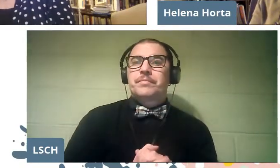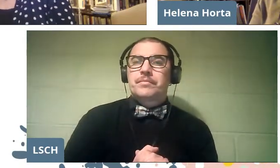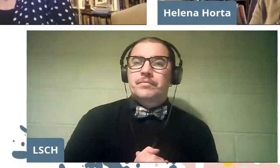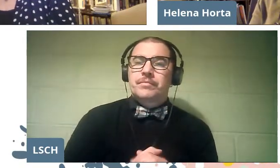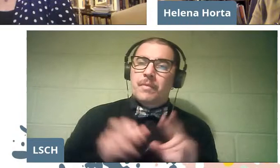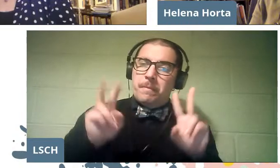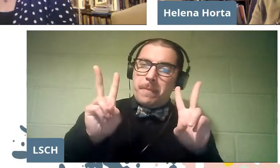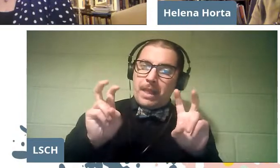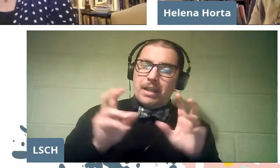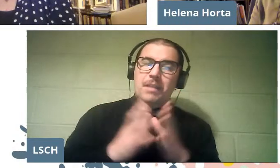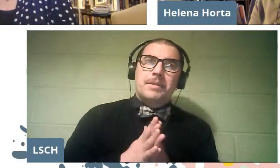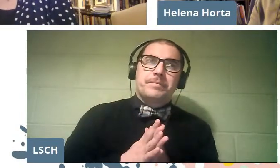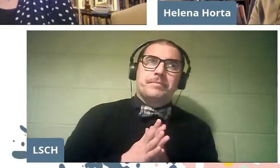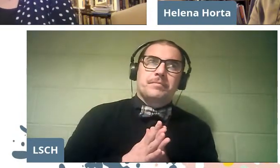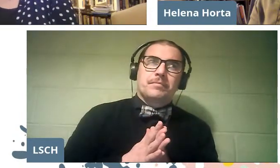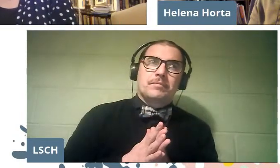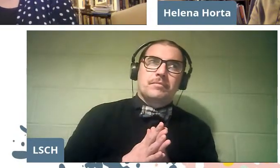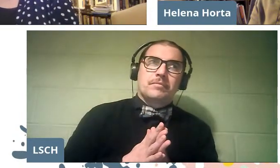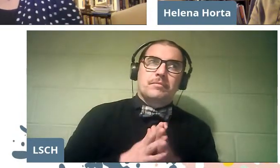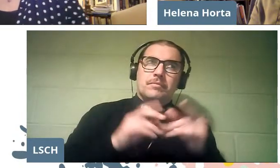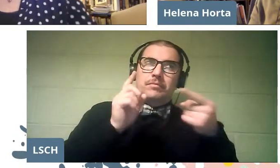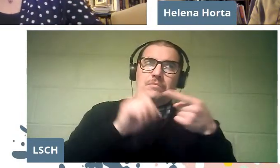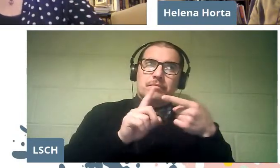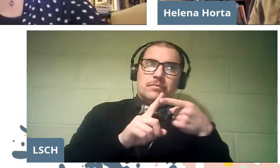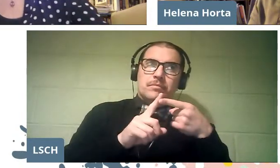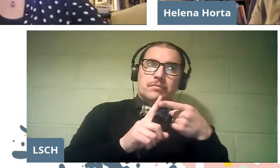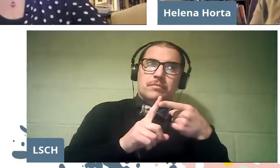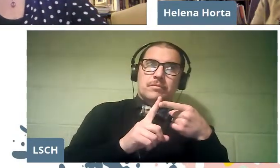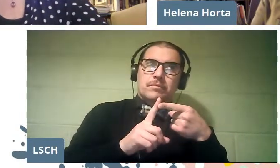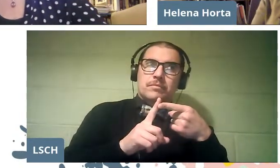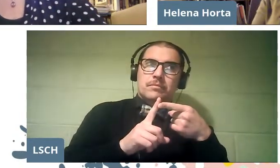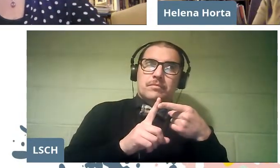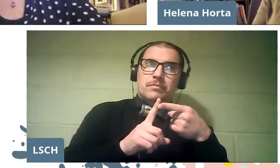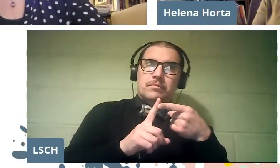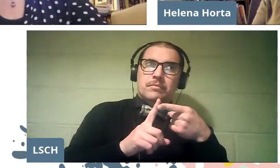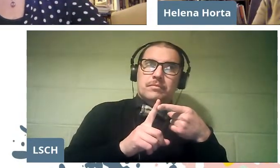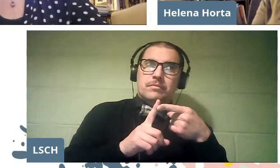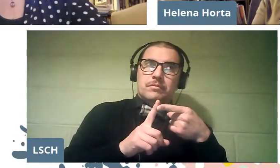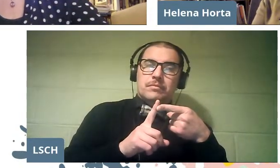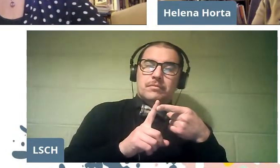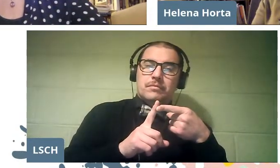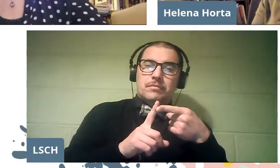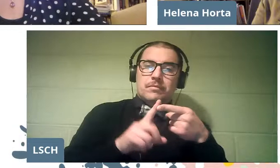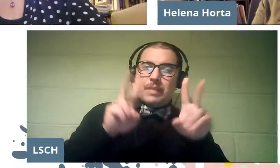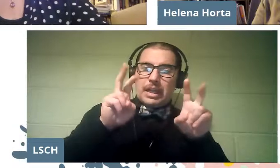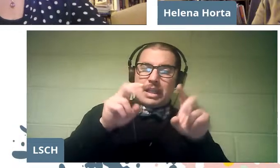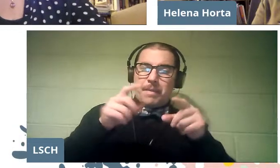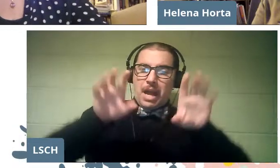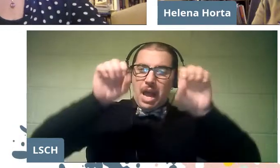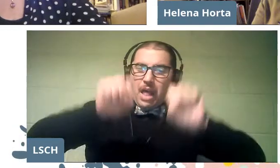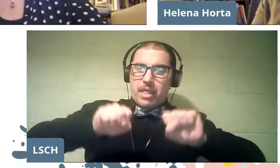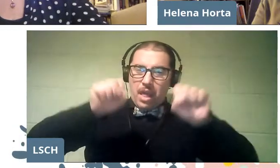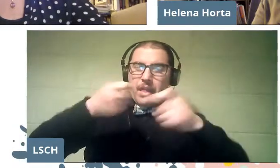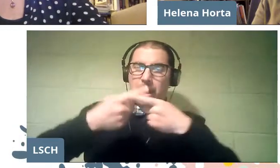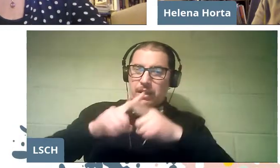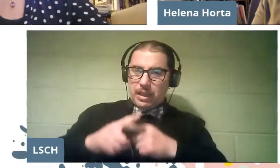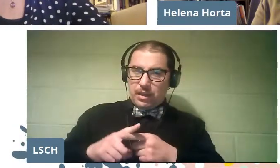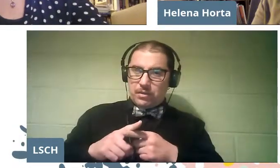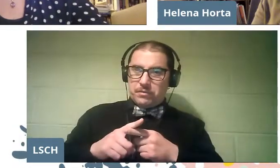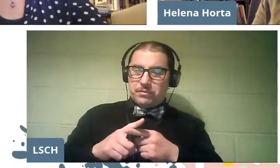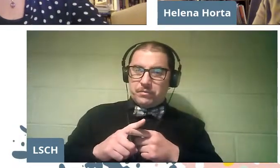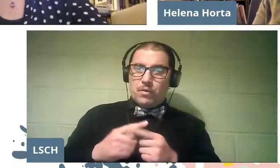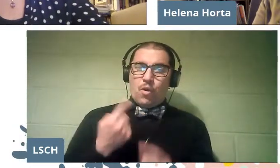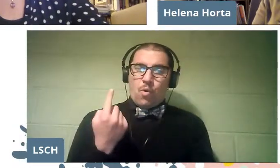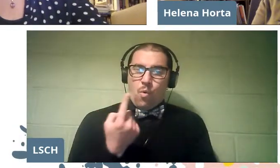Respecto a la primera, era si el tejido era tejido en